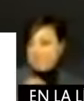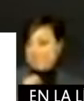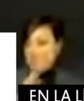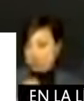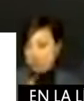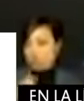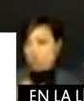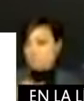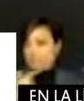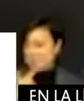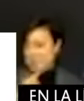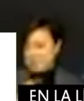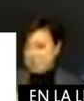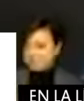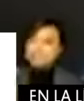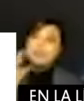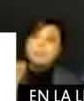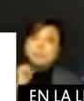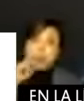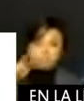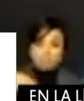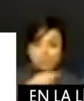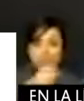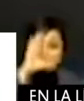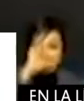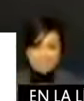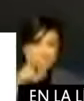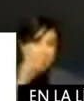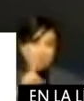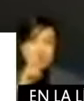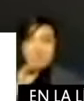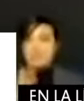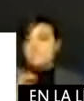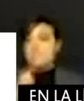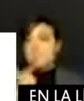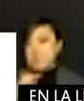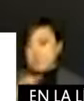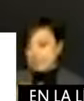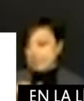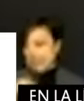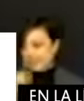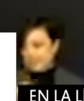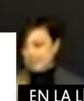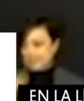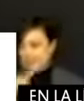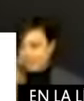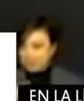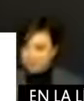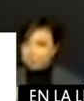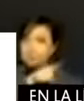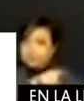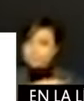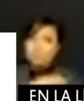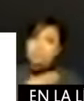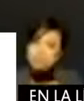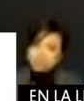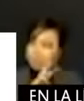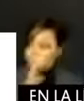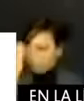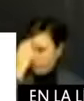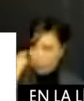pues obvio, para que cada diputado o senador sea registrado, uh-huh, tiene que presentar sus documentos oficiales, y nació